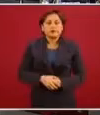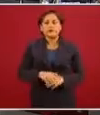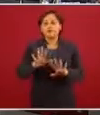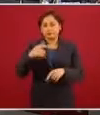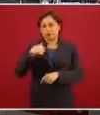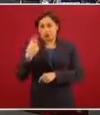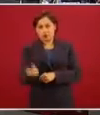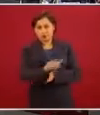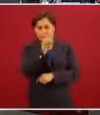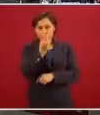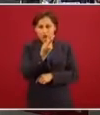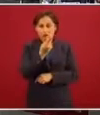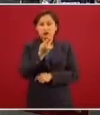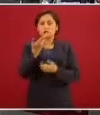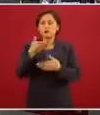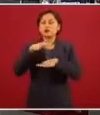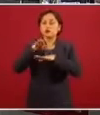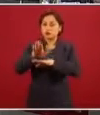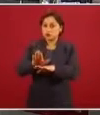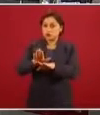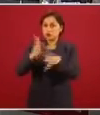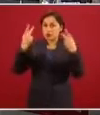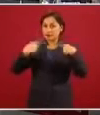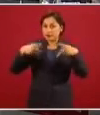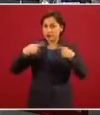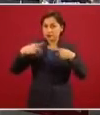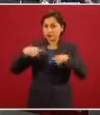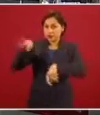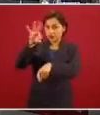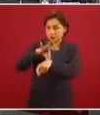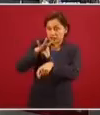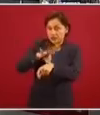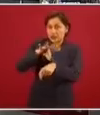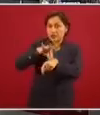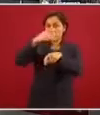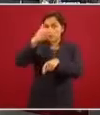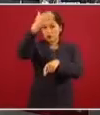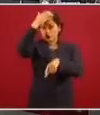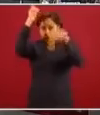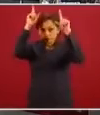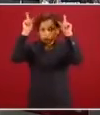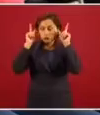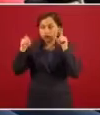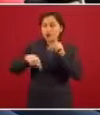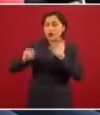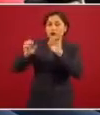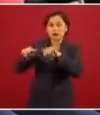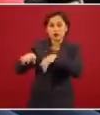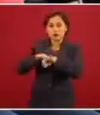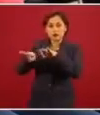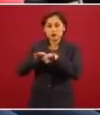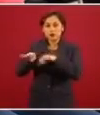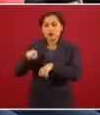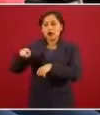otra parte sobre el personal médico y de enfermería que se está contratando. Si en los números que se han estado diciendo,